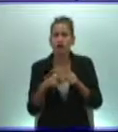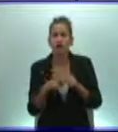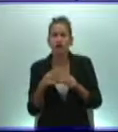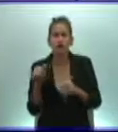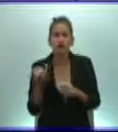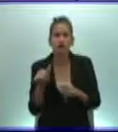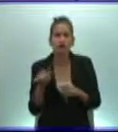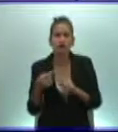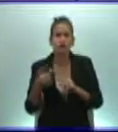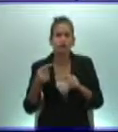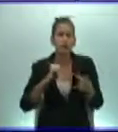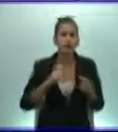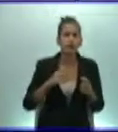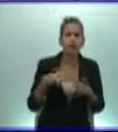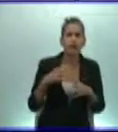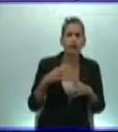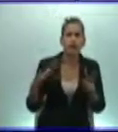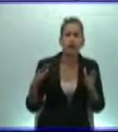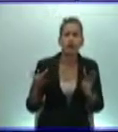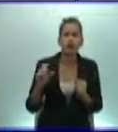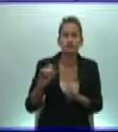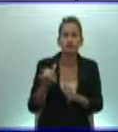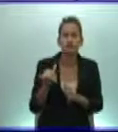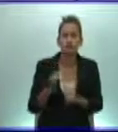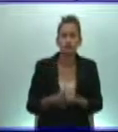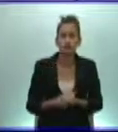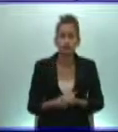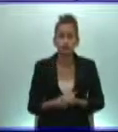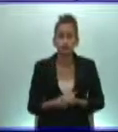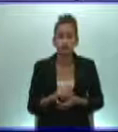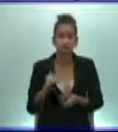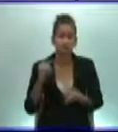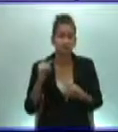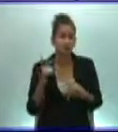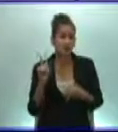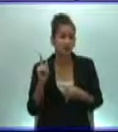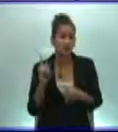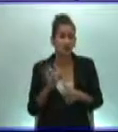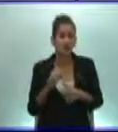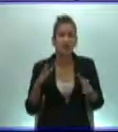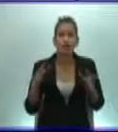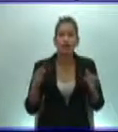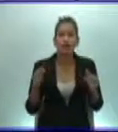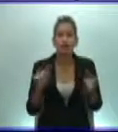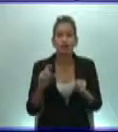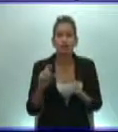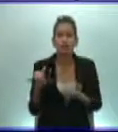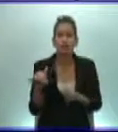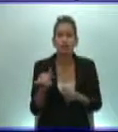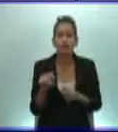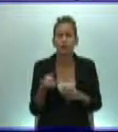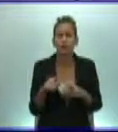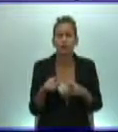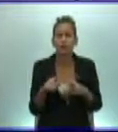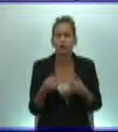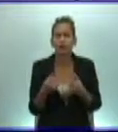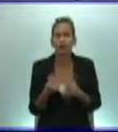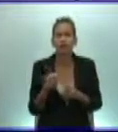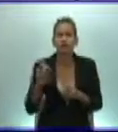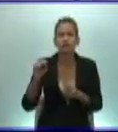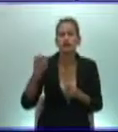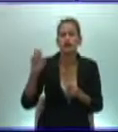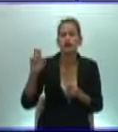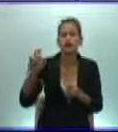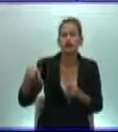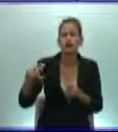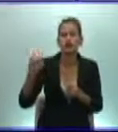oponen lados iguales, entonces estos lados son iguales por ser segmentos homólogos.